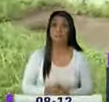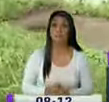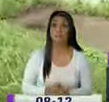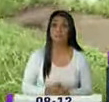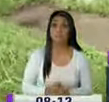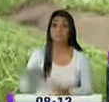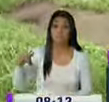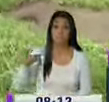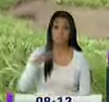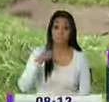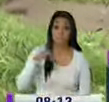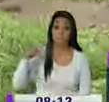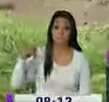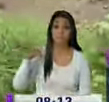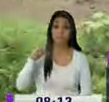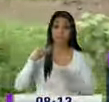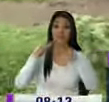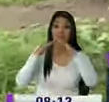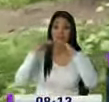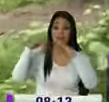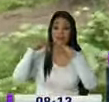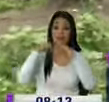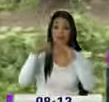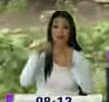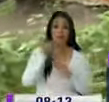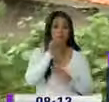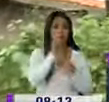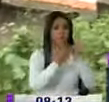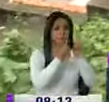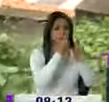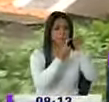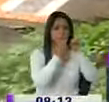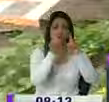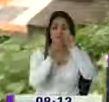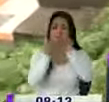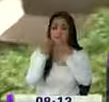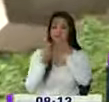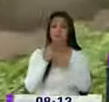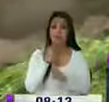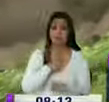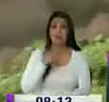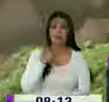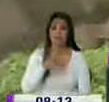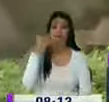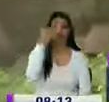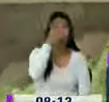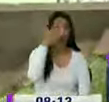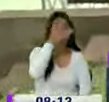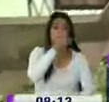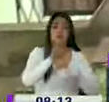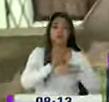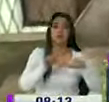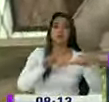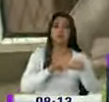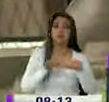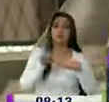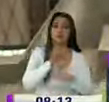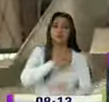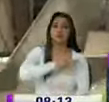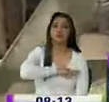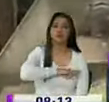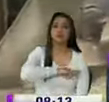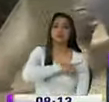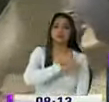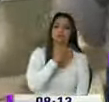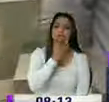saliendo o entrando de sus viviendas. He hablado con los vecinos y ellos me han señalado que han insistido en la administración zonal Eloy Alfaro, a la cual pertenece